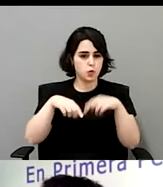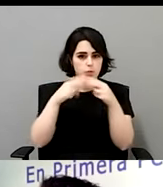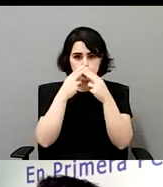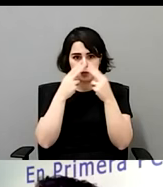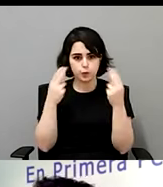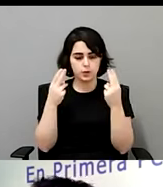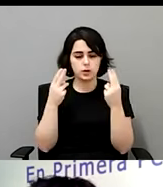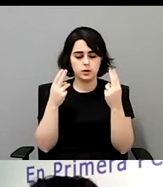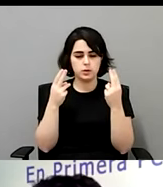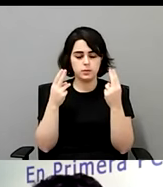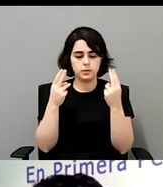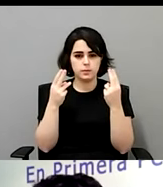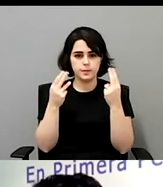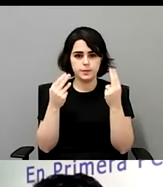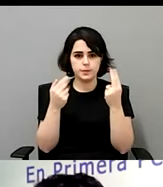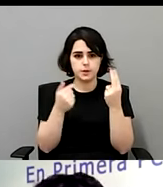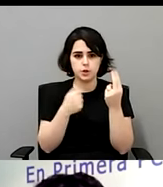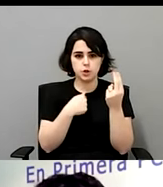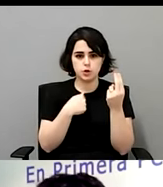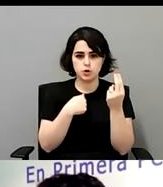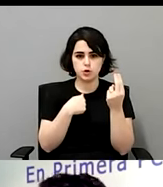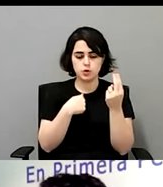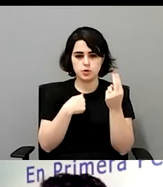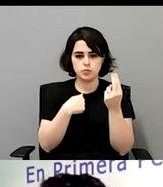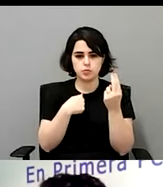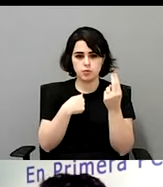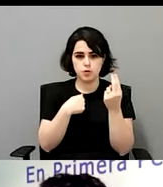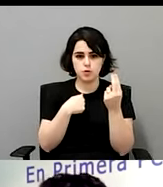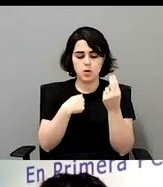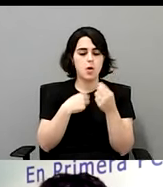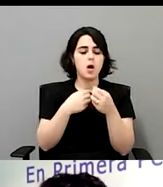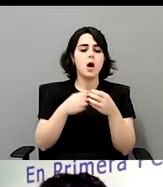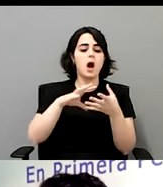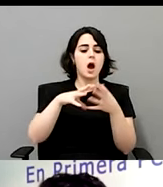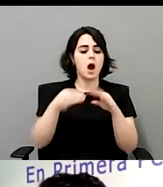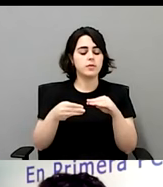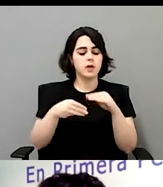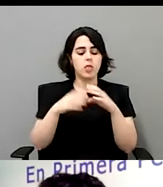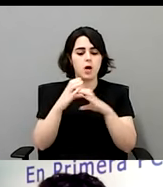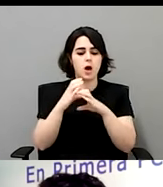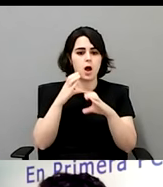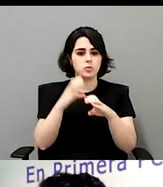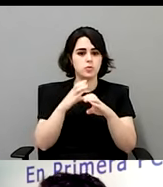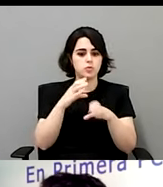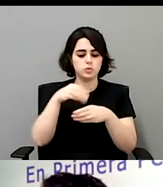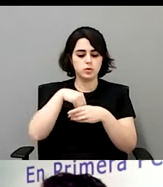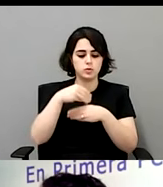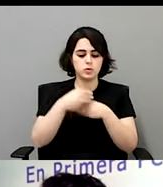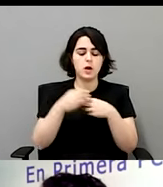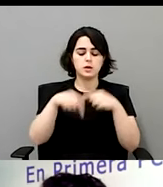público. Yo, por muy adaptado que esté el autobús, no puedo utilizar el transporte